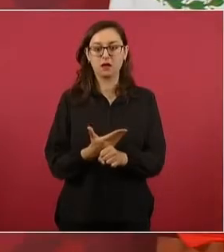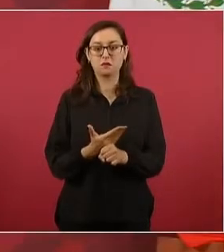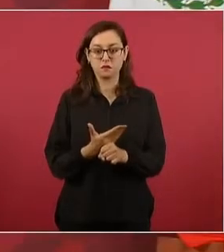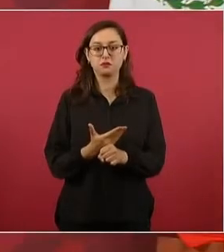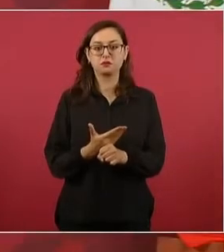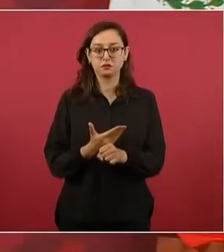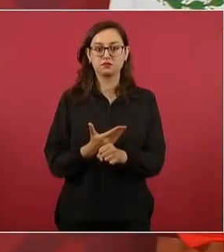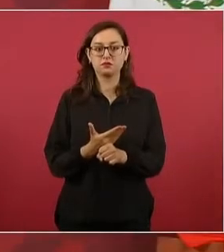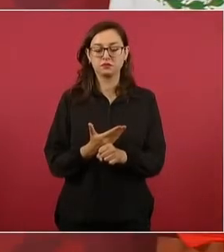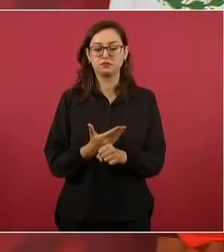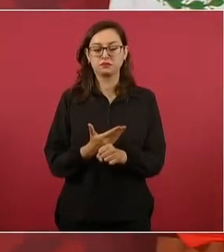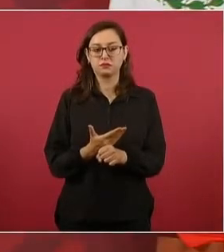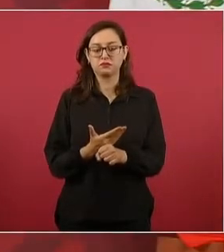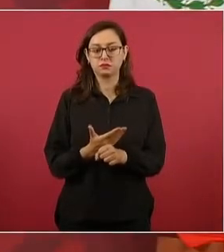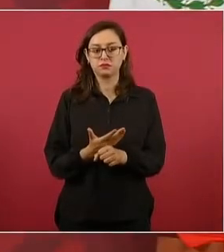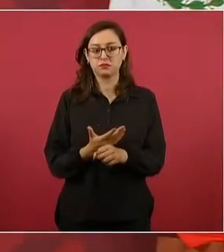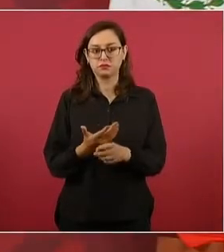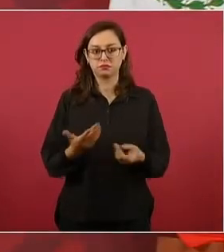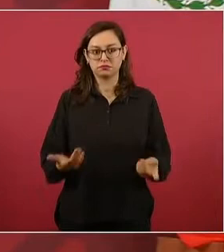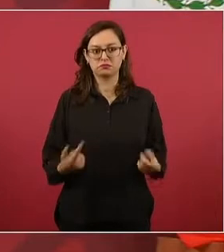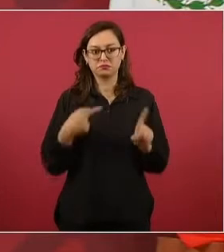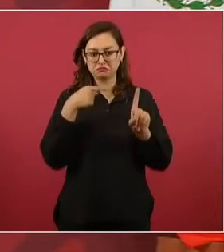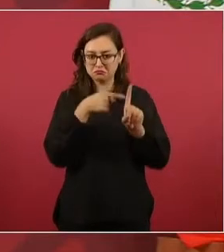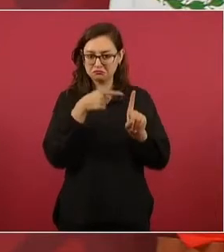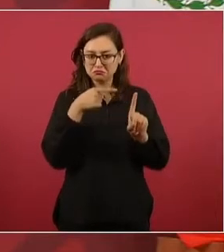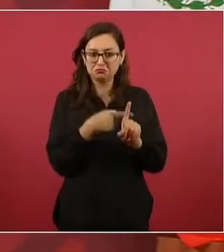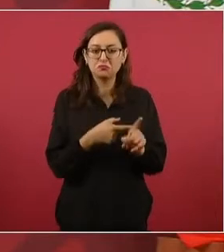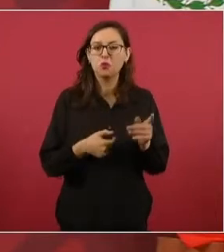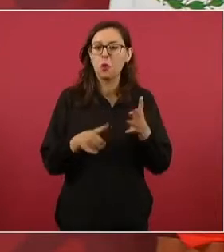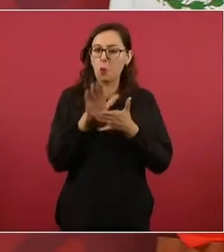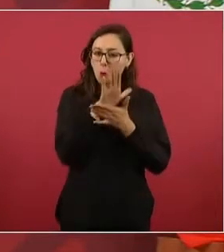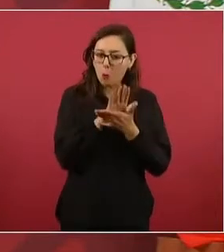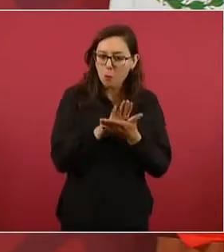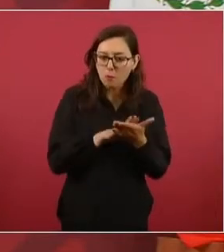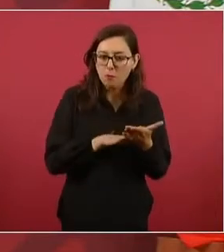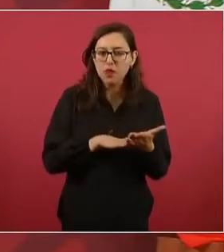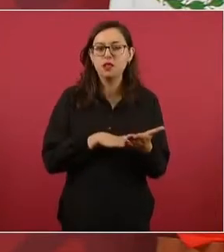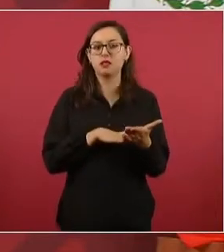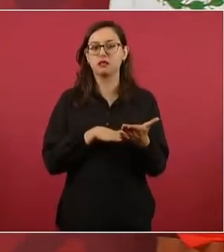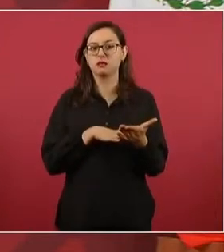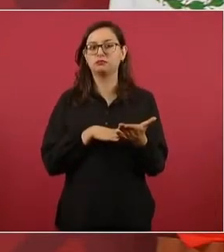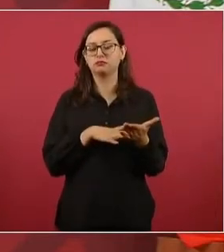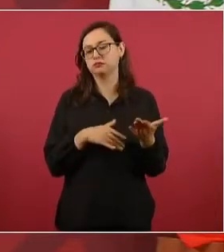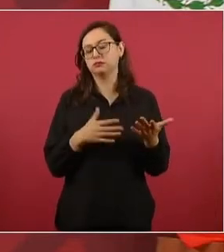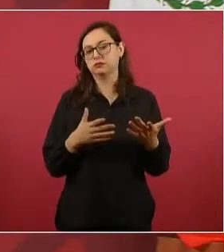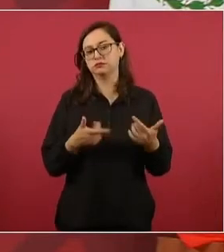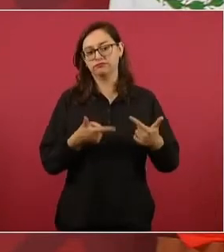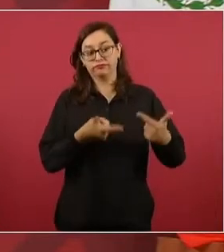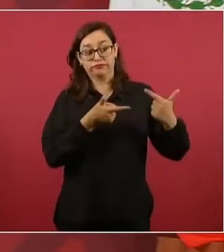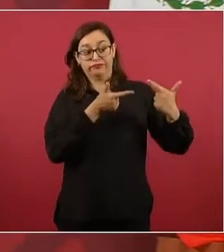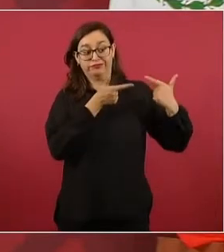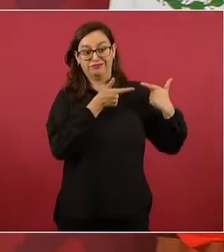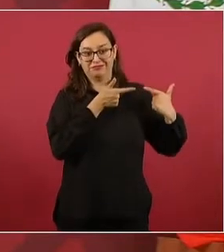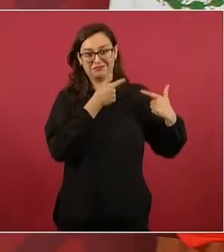de Colorado, que viene de abajo, de origen mexicano,